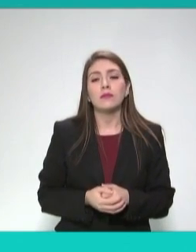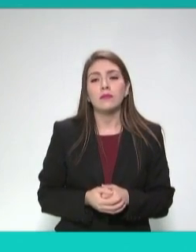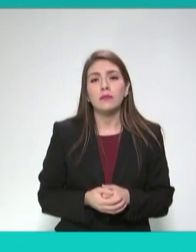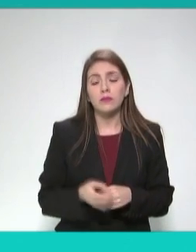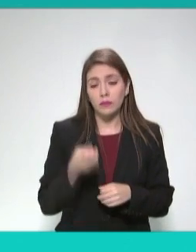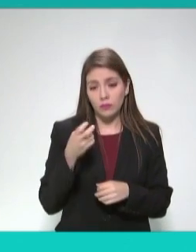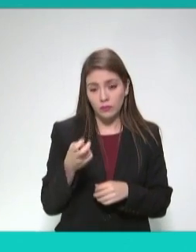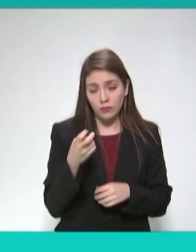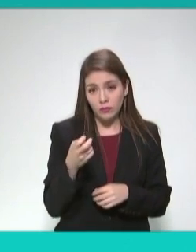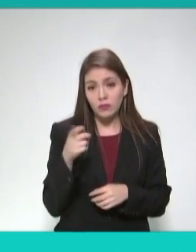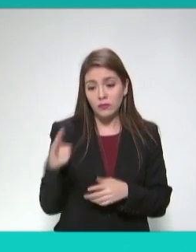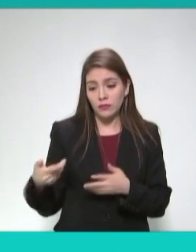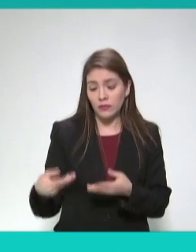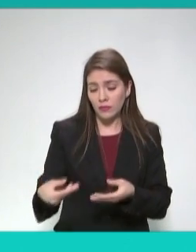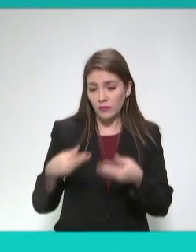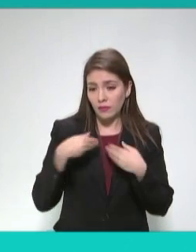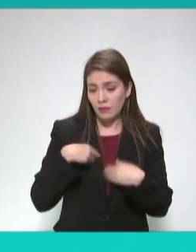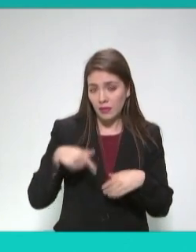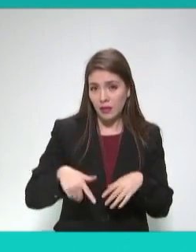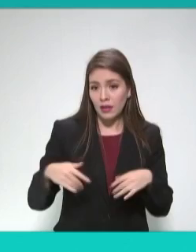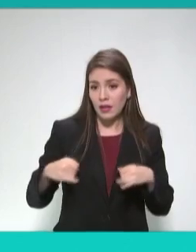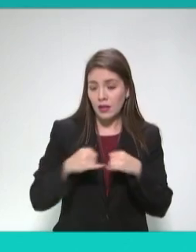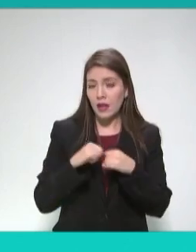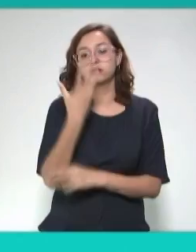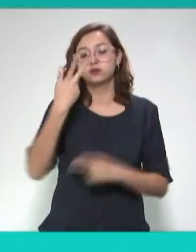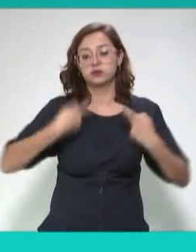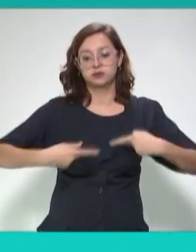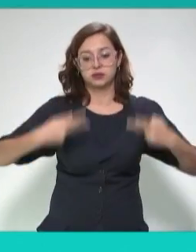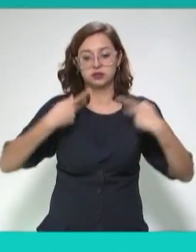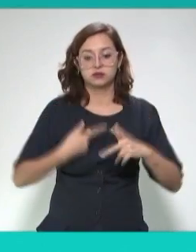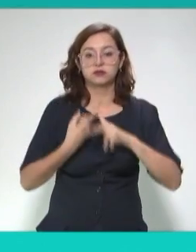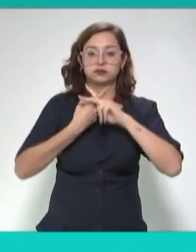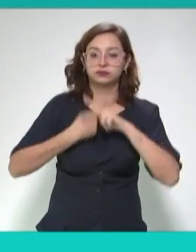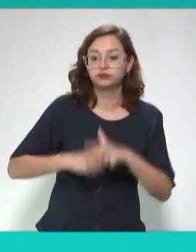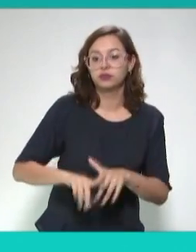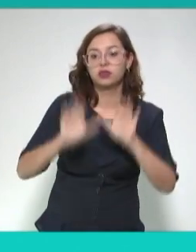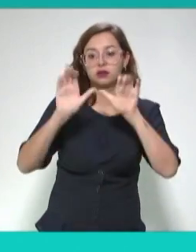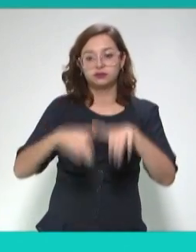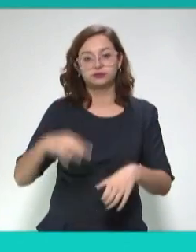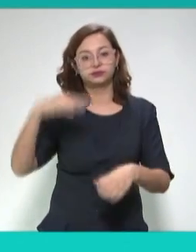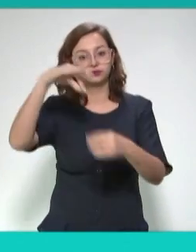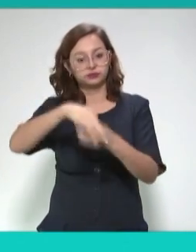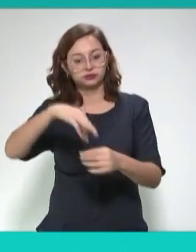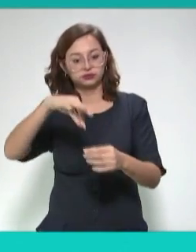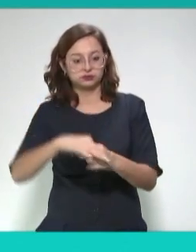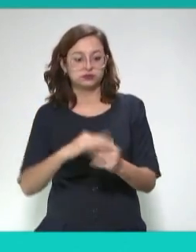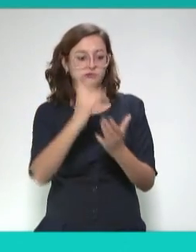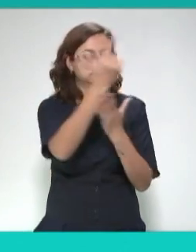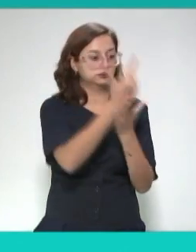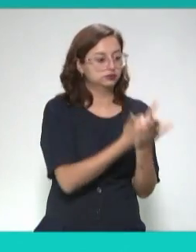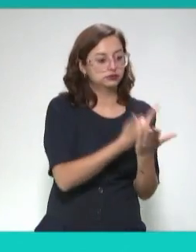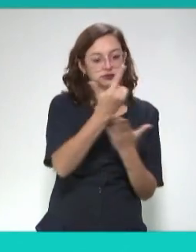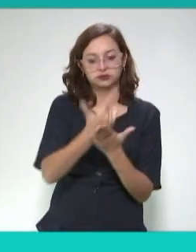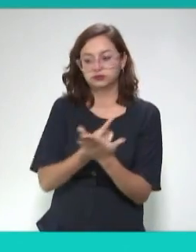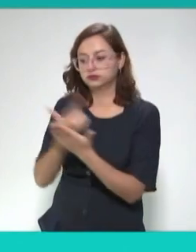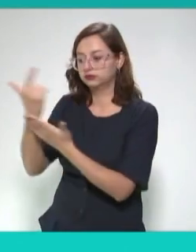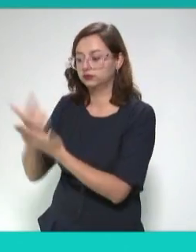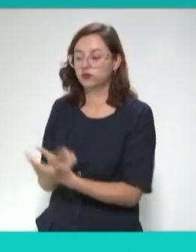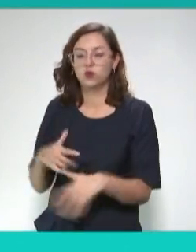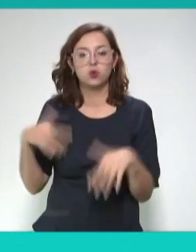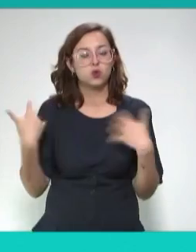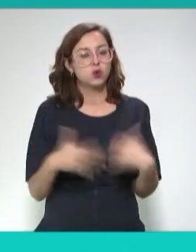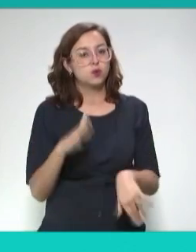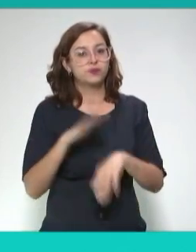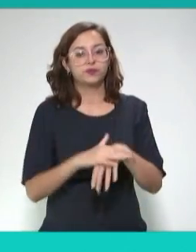este instituto, por supuesto que resulta fundado. El padrón electoral es la base para brindar certeza